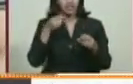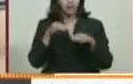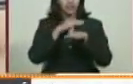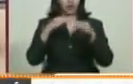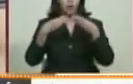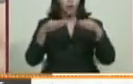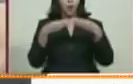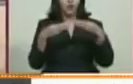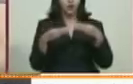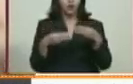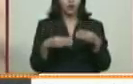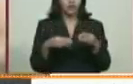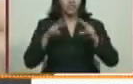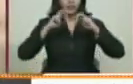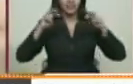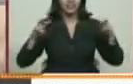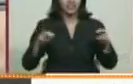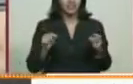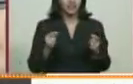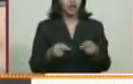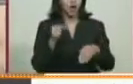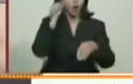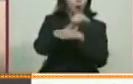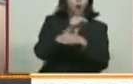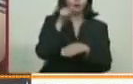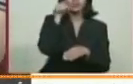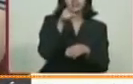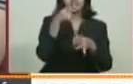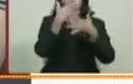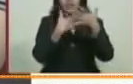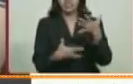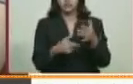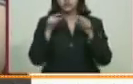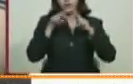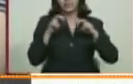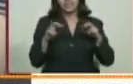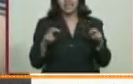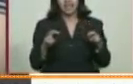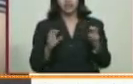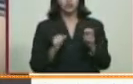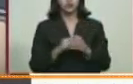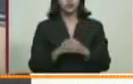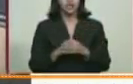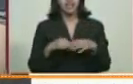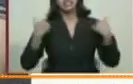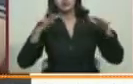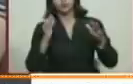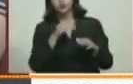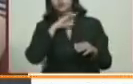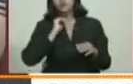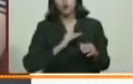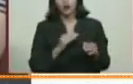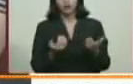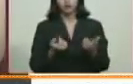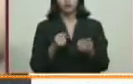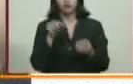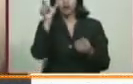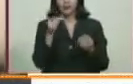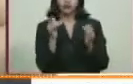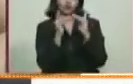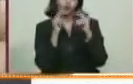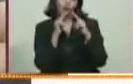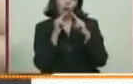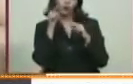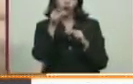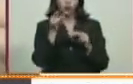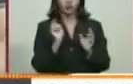investigue el hecho, y venga otro y lo amenace en las redes, porque está investigando el presunto asesinato de un vecino tuyo, para que él no